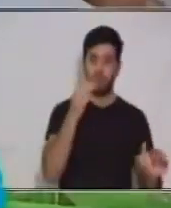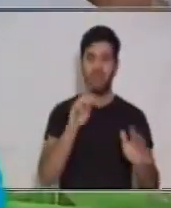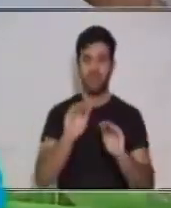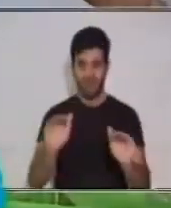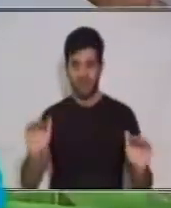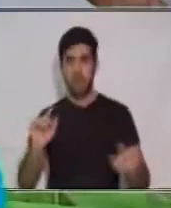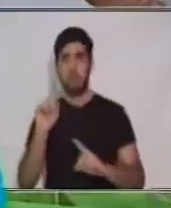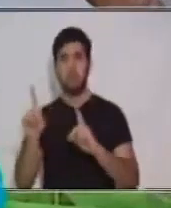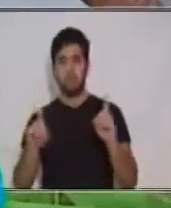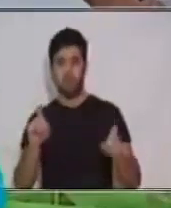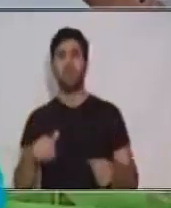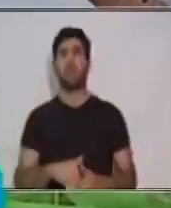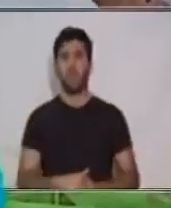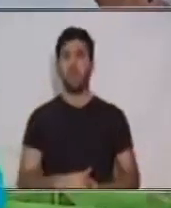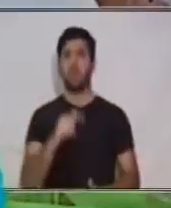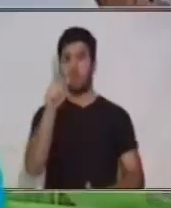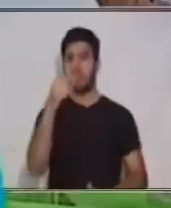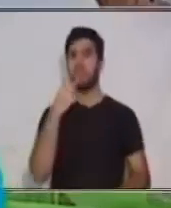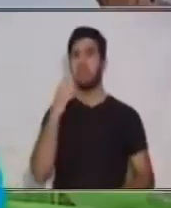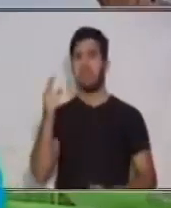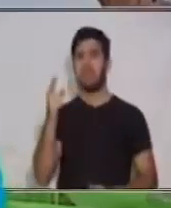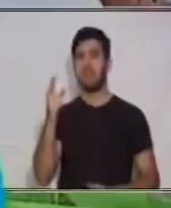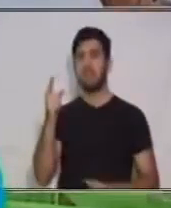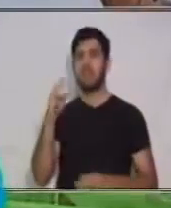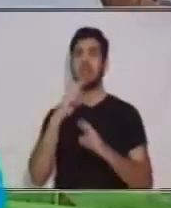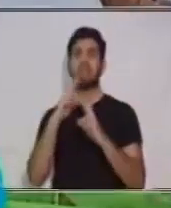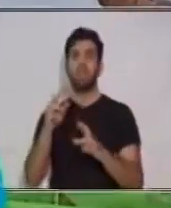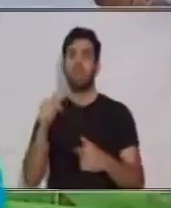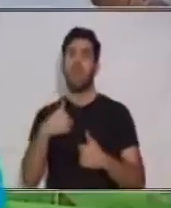dijo que no le gustaba ningún deporte.